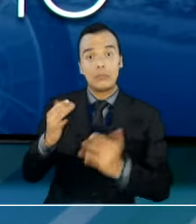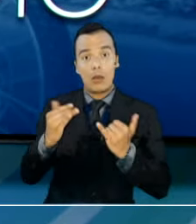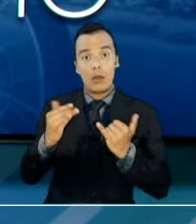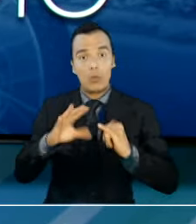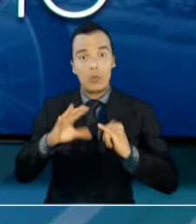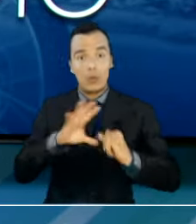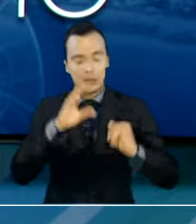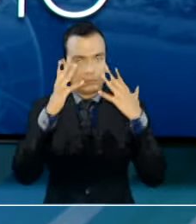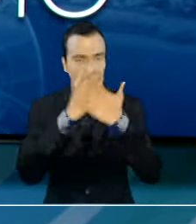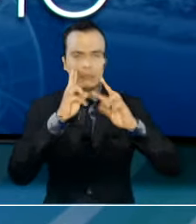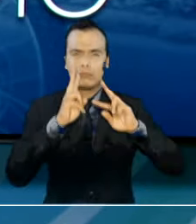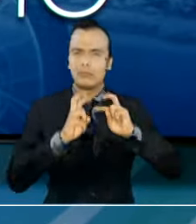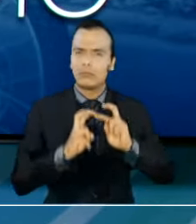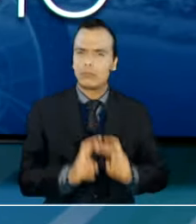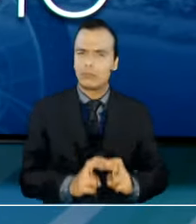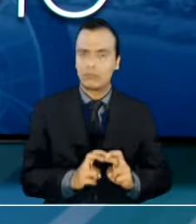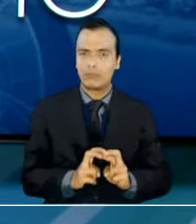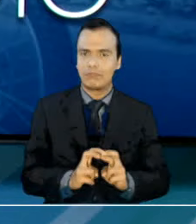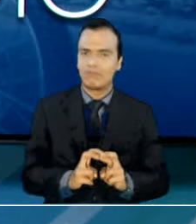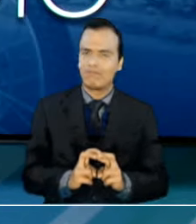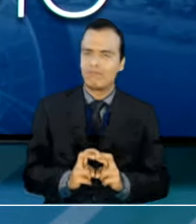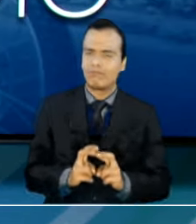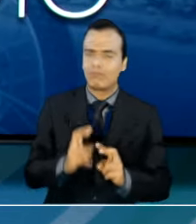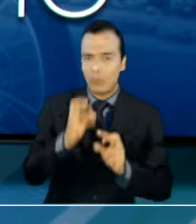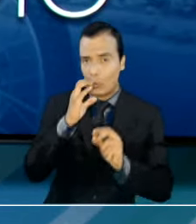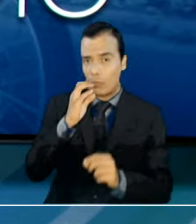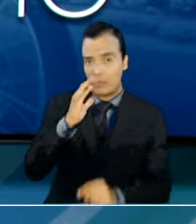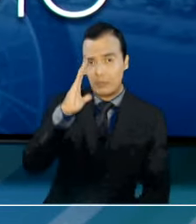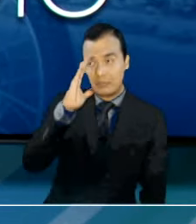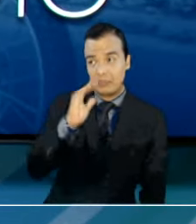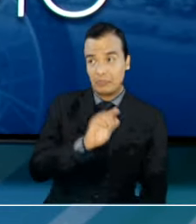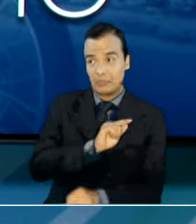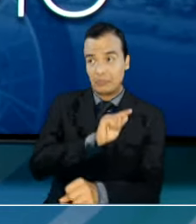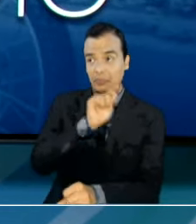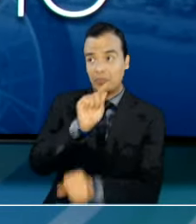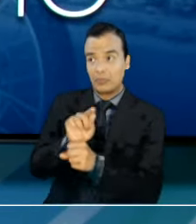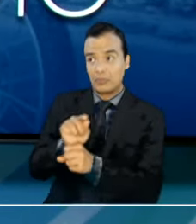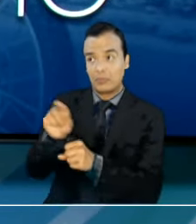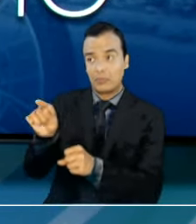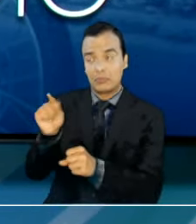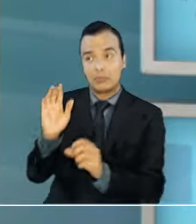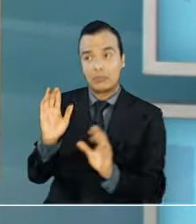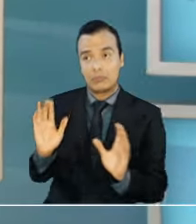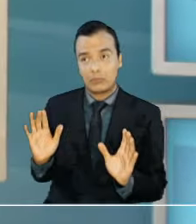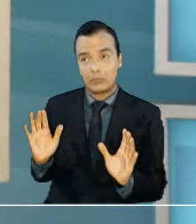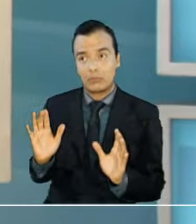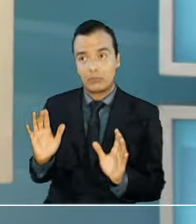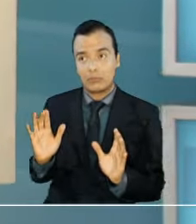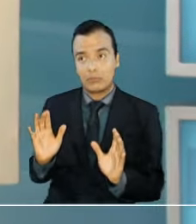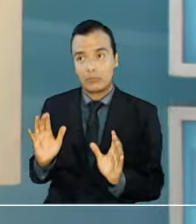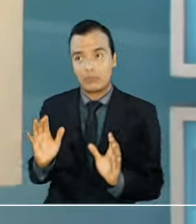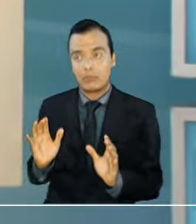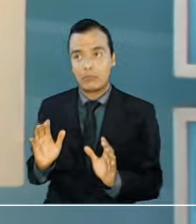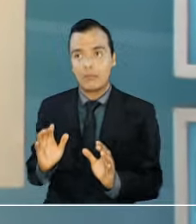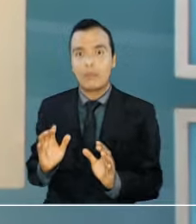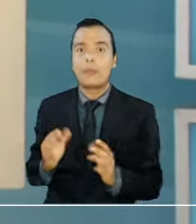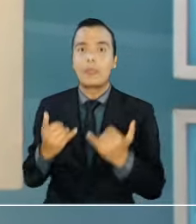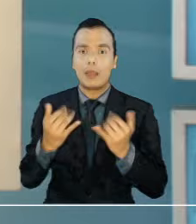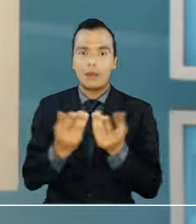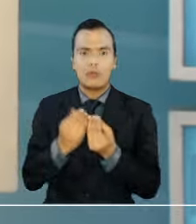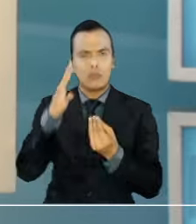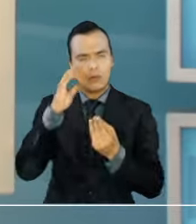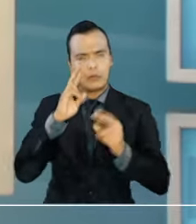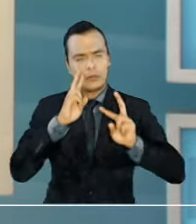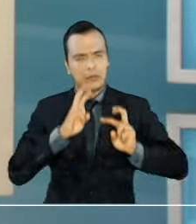afro. El uniformado le abrió una investigación para esclarecer lo sucedido. Sin embargo, para expertos,